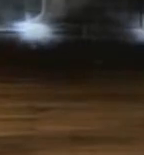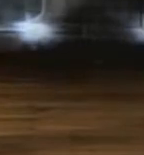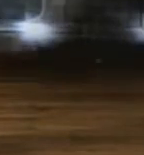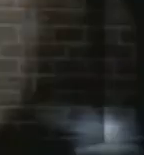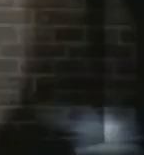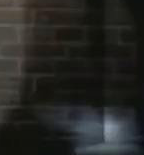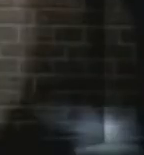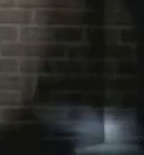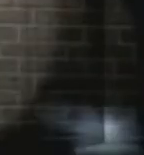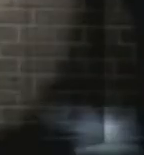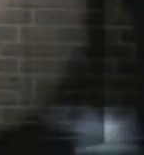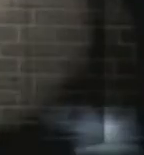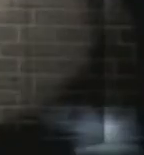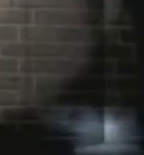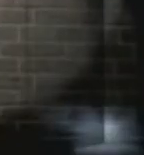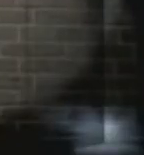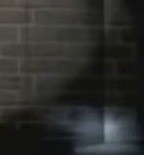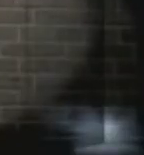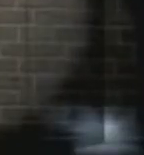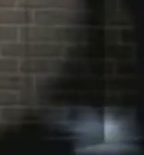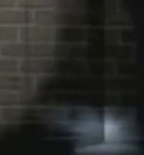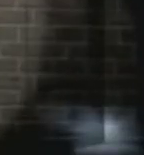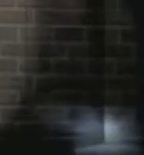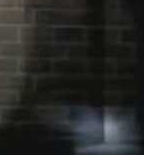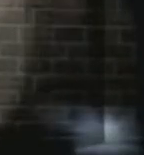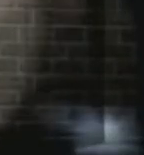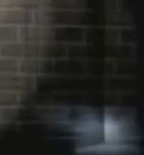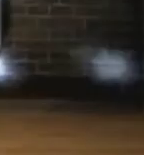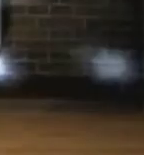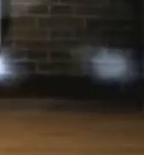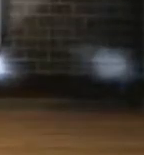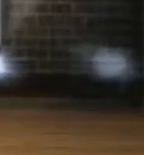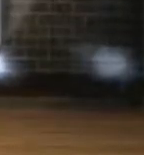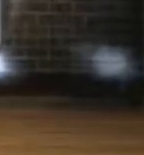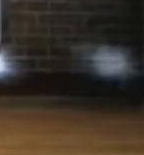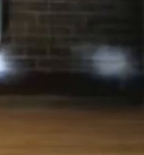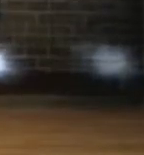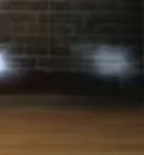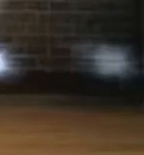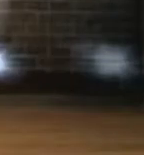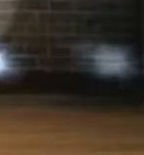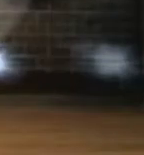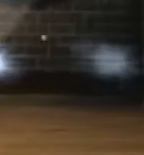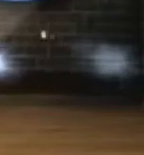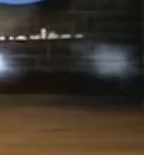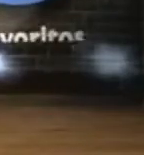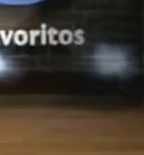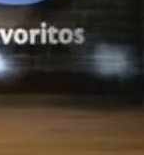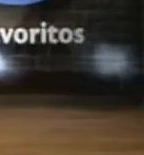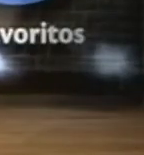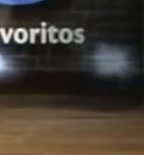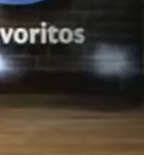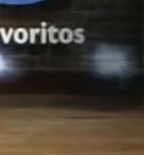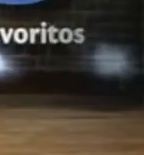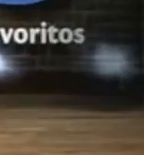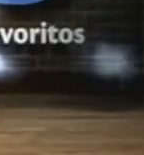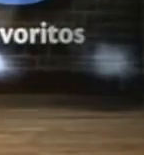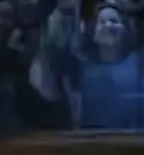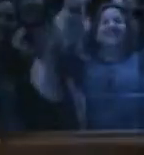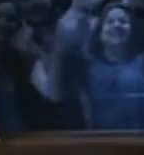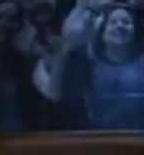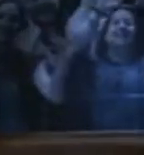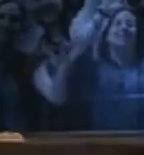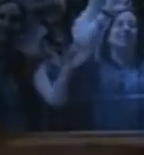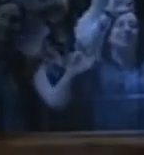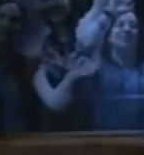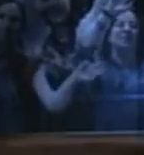asterisco 111 numeral, un menú de ofertas en tu pantalla. Márcalo desde tu celular y elige paquetes como llamadas a 20 pesos a 5 favoritos Tigo.